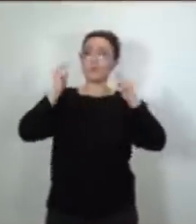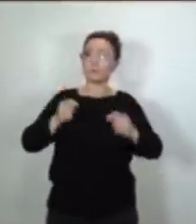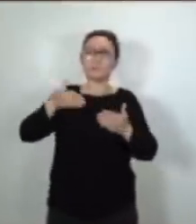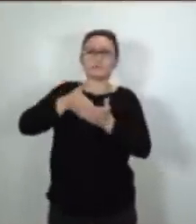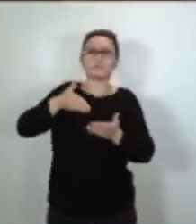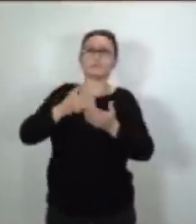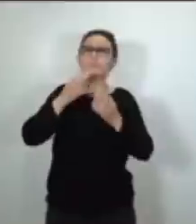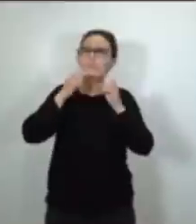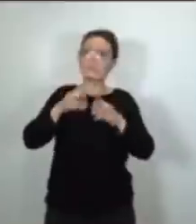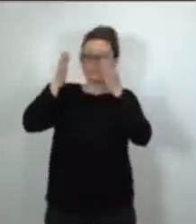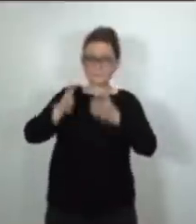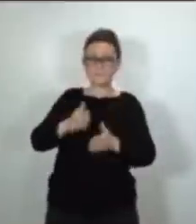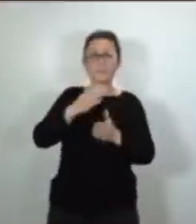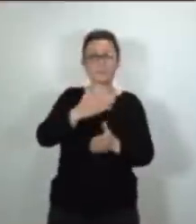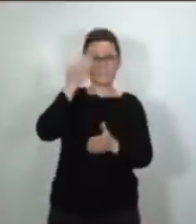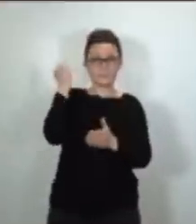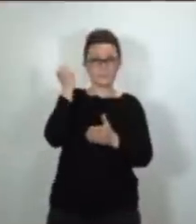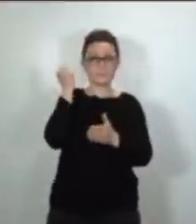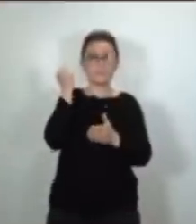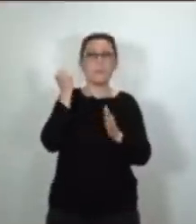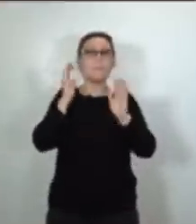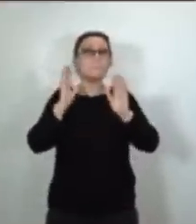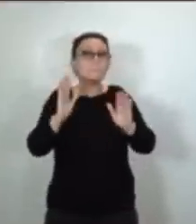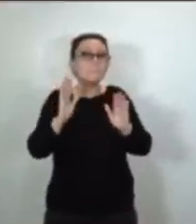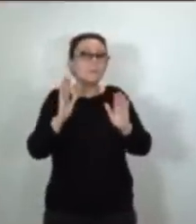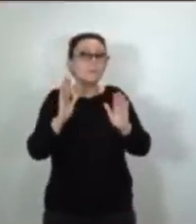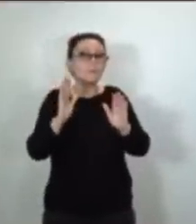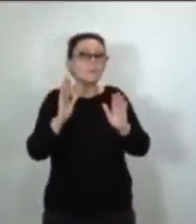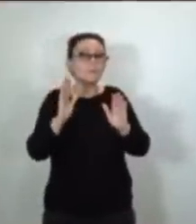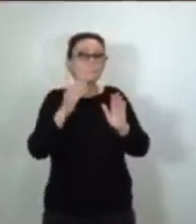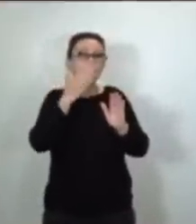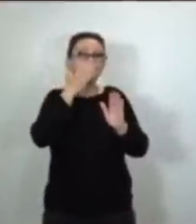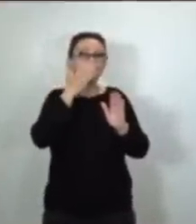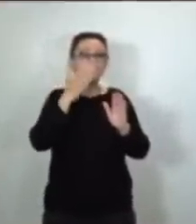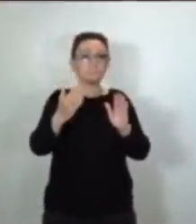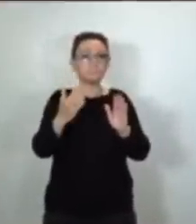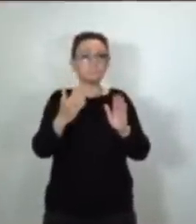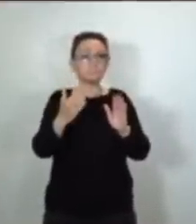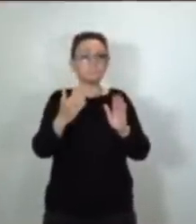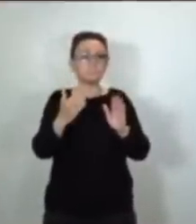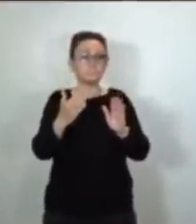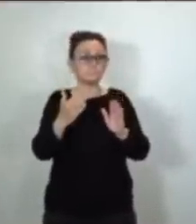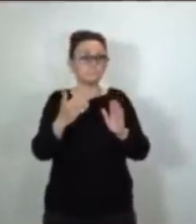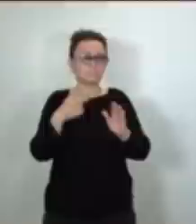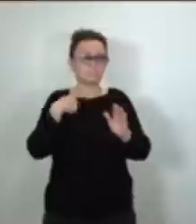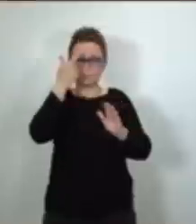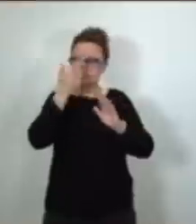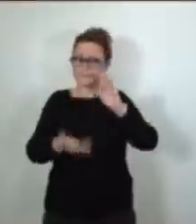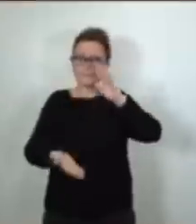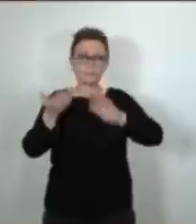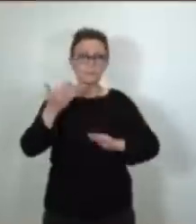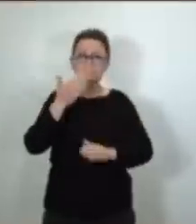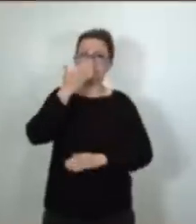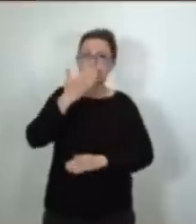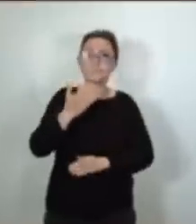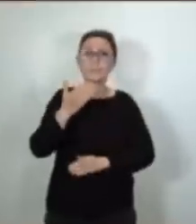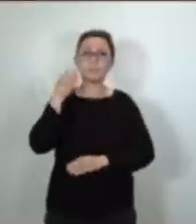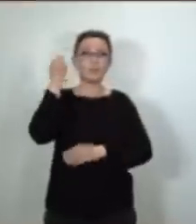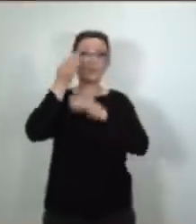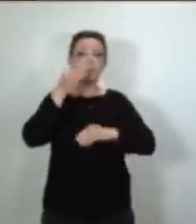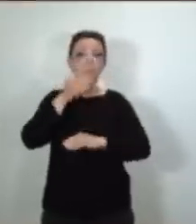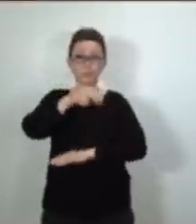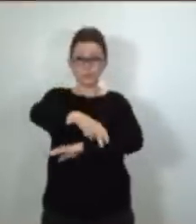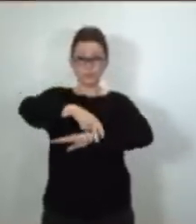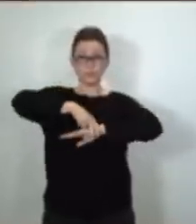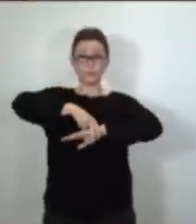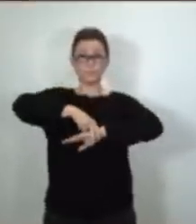A cambio, creo que nuestro país, me atrevería a decir que muy pocas veces, ha tenido sentado en la bancada